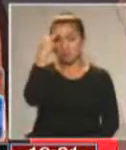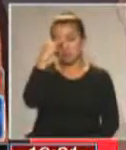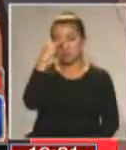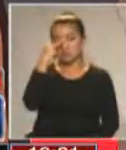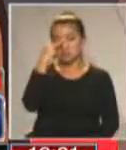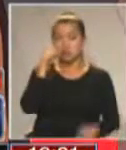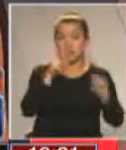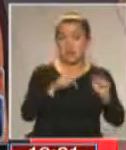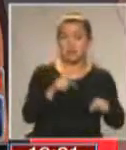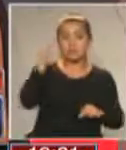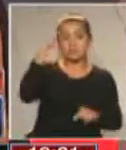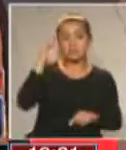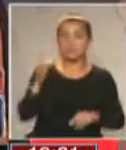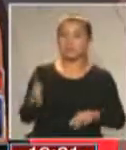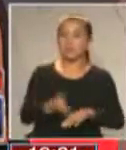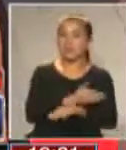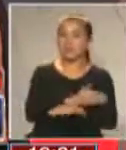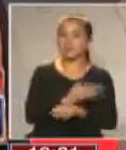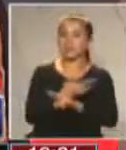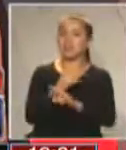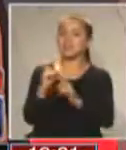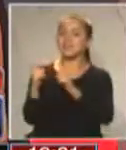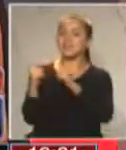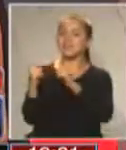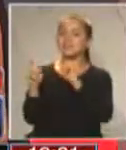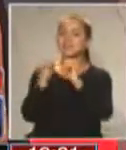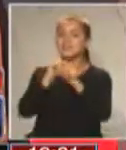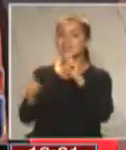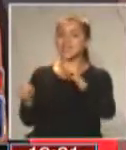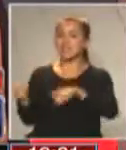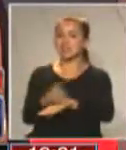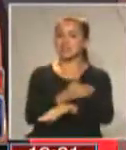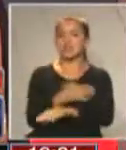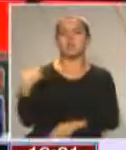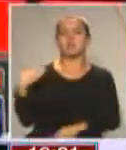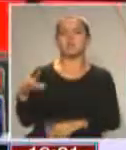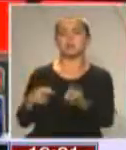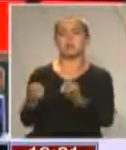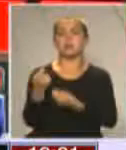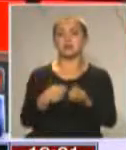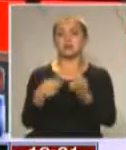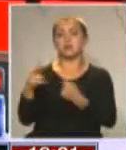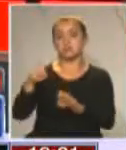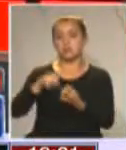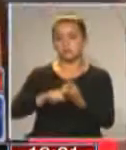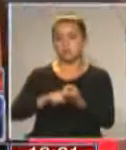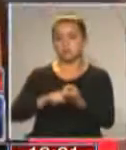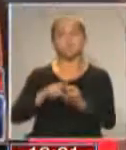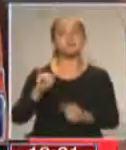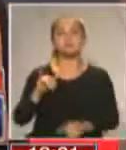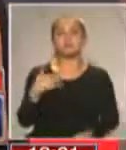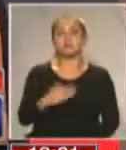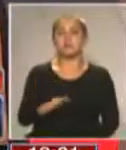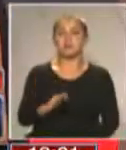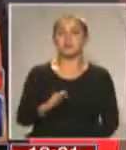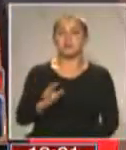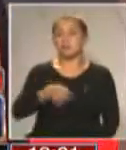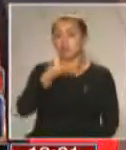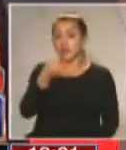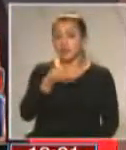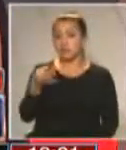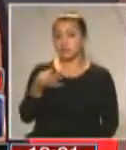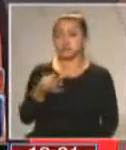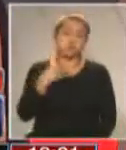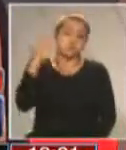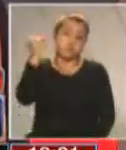esto se hubiera sabido antes y hubiera habido una crítica anterior. ¿Independiente que hubiese sido el negocio de su señora? Sí, porque bueno, en la declaración quizás no lo hubiéramos